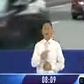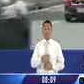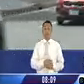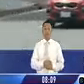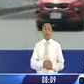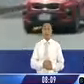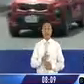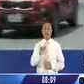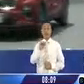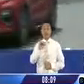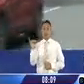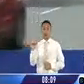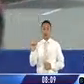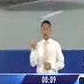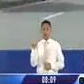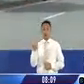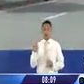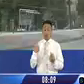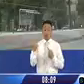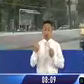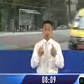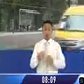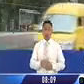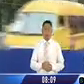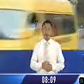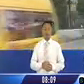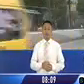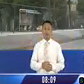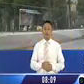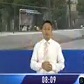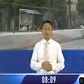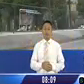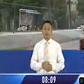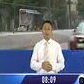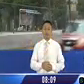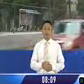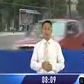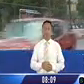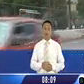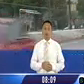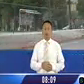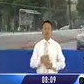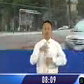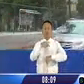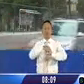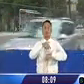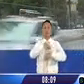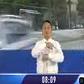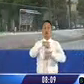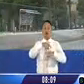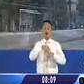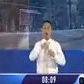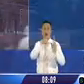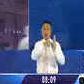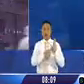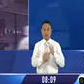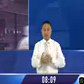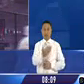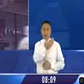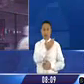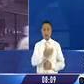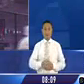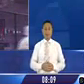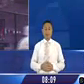del carril izquierdo en ambas direcciones, norte-sur y sur-norte. Los horarios establecidos son los siguientes: de